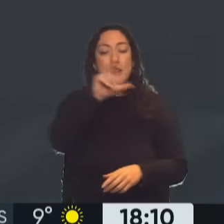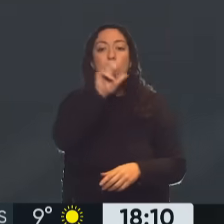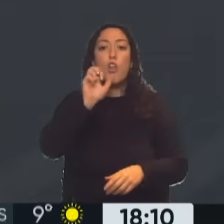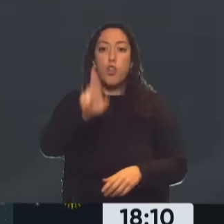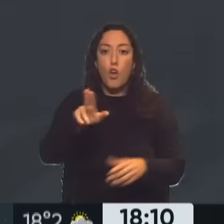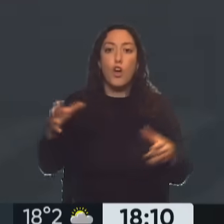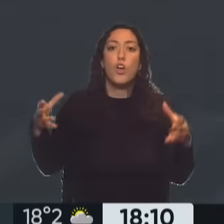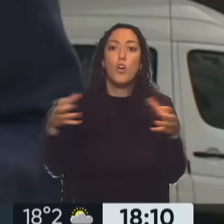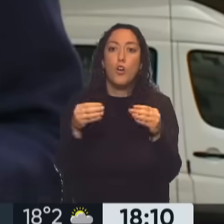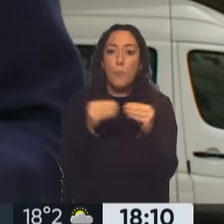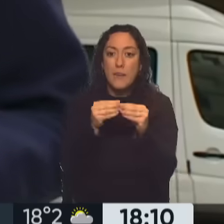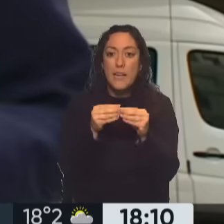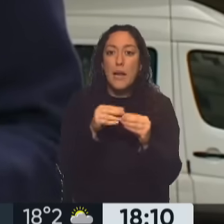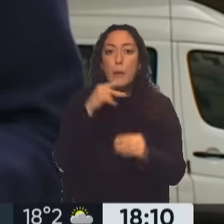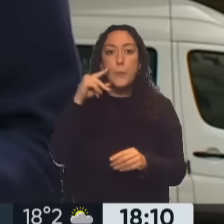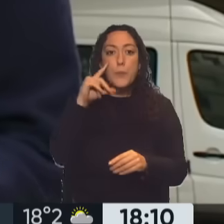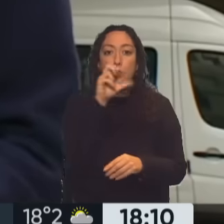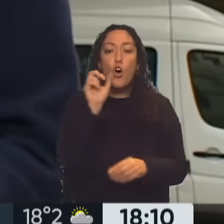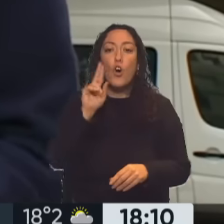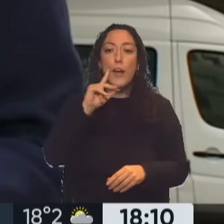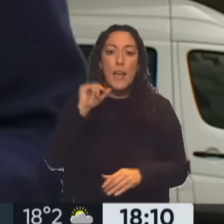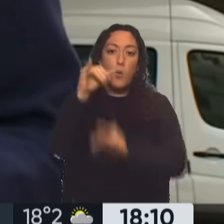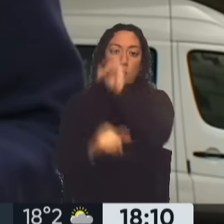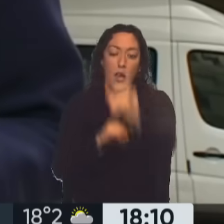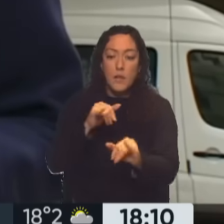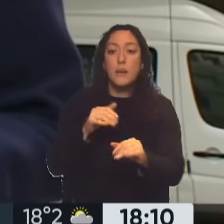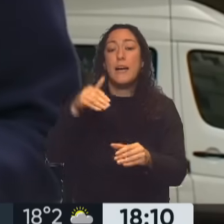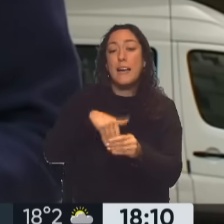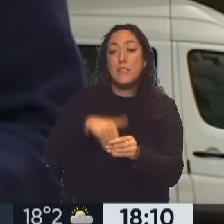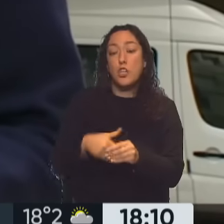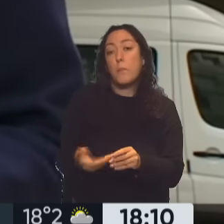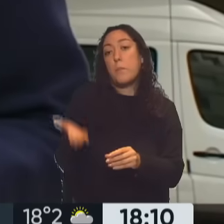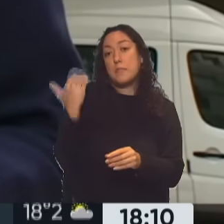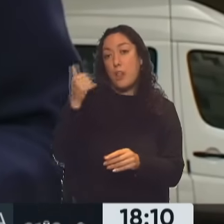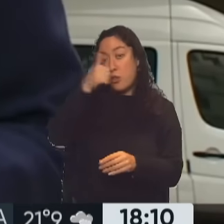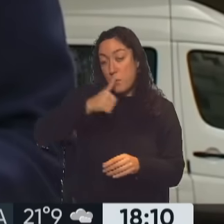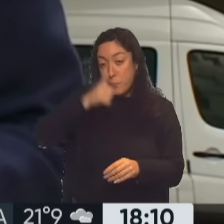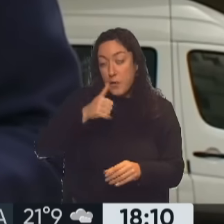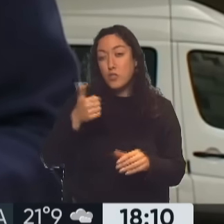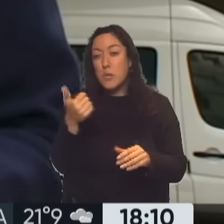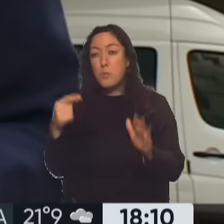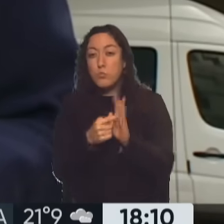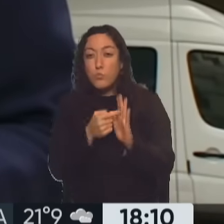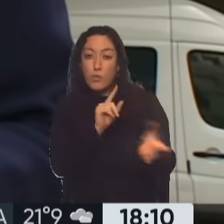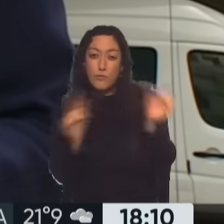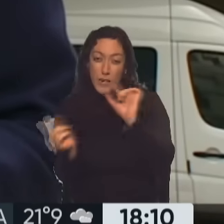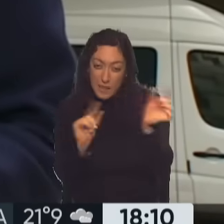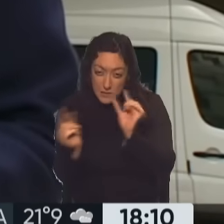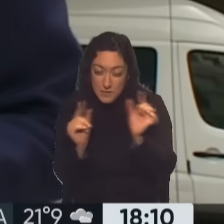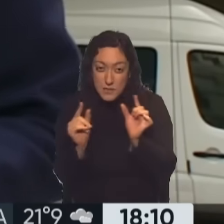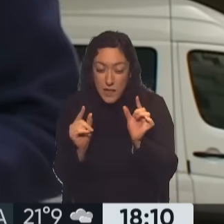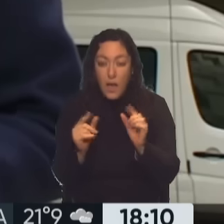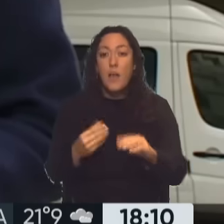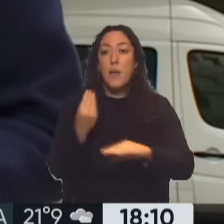compañera Victoria. Luego de quedar segundo en las elecciones del domingo pasado, a más de 6 puntos de Sergio Massa, el candidato